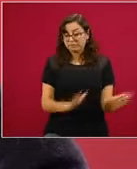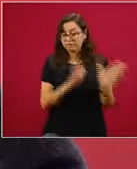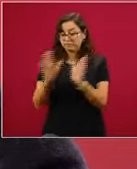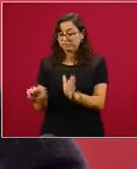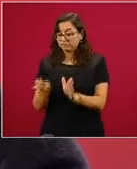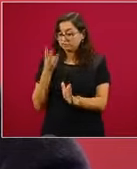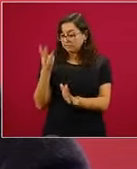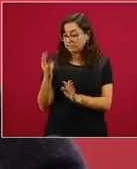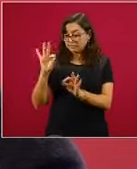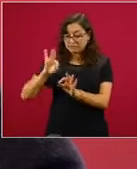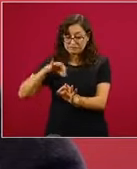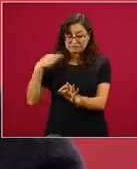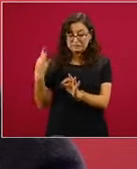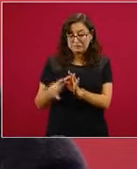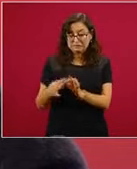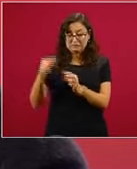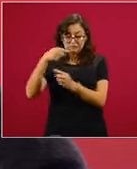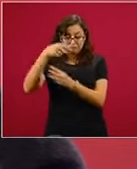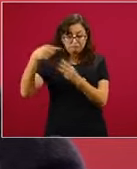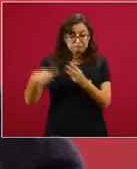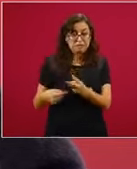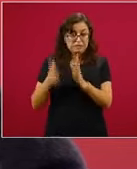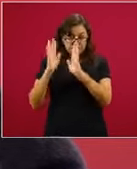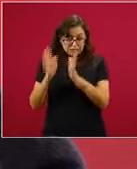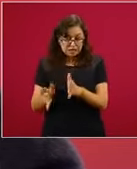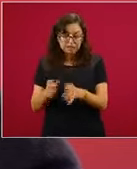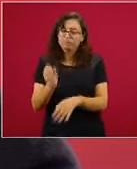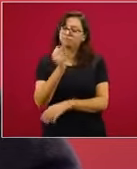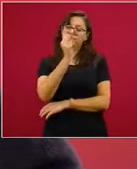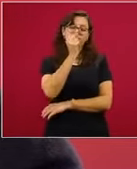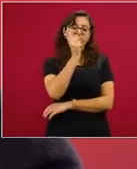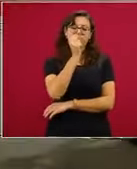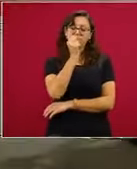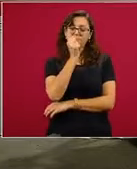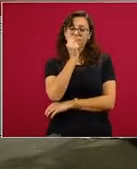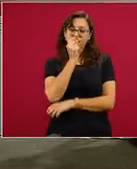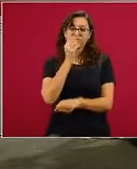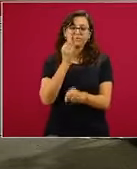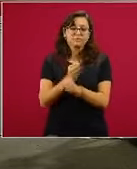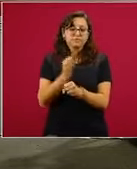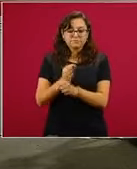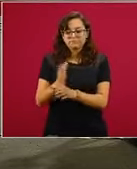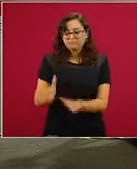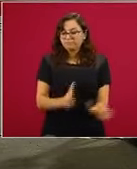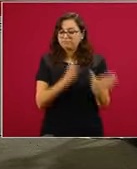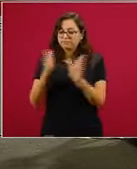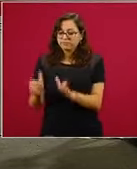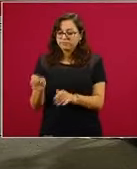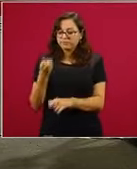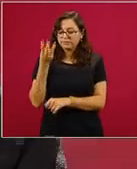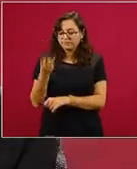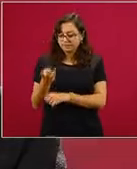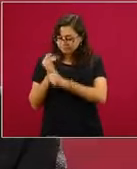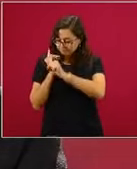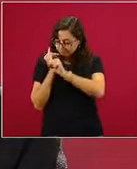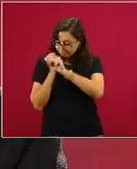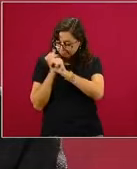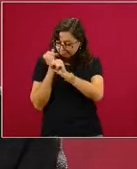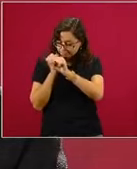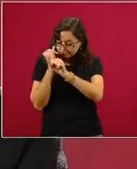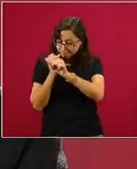demostrado todavía sus cualidades porque no ha terminado la fase de investigación clínica, específicamente la fase